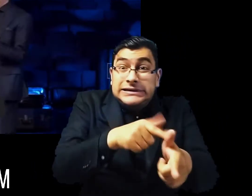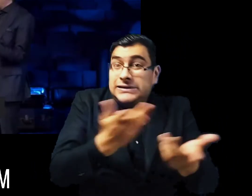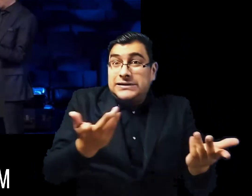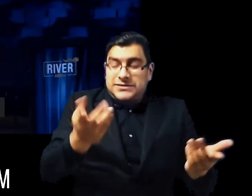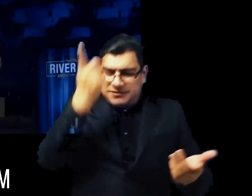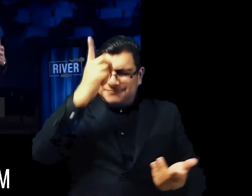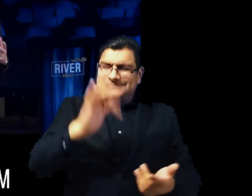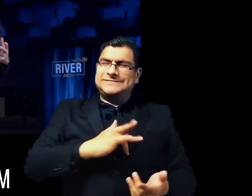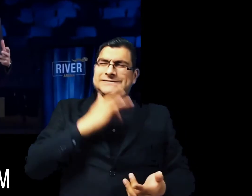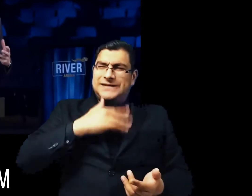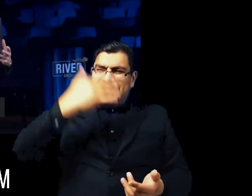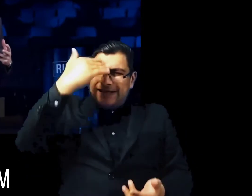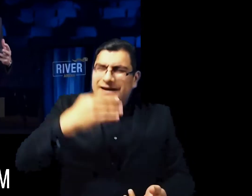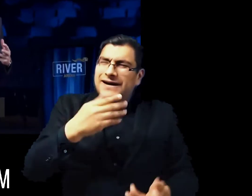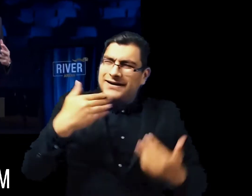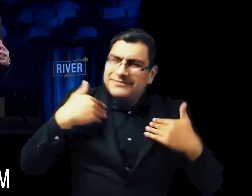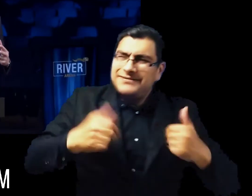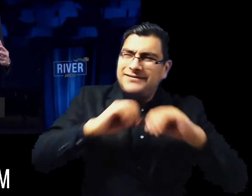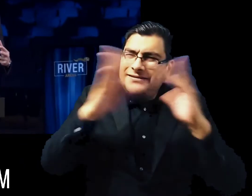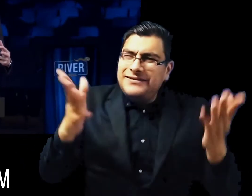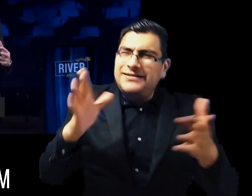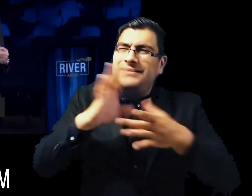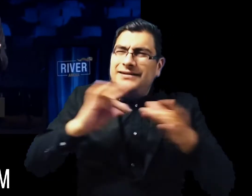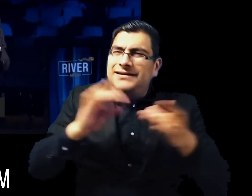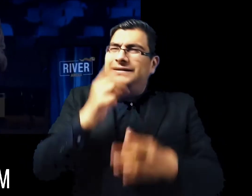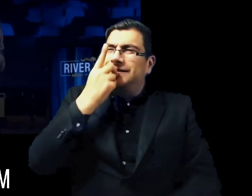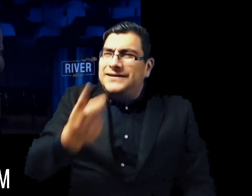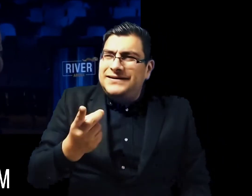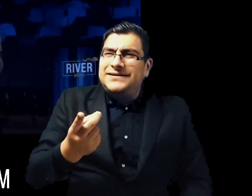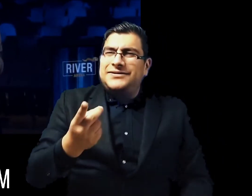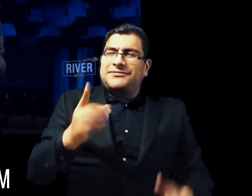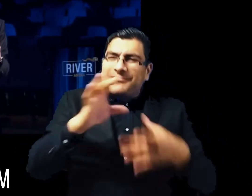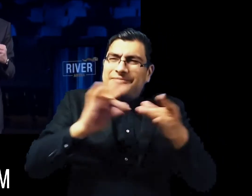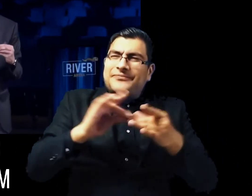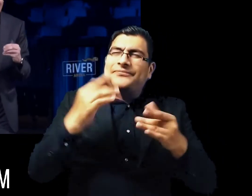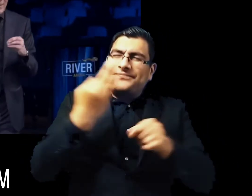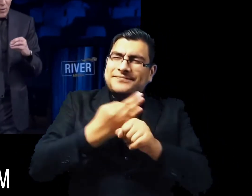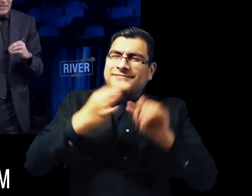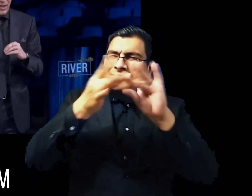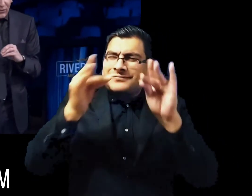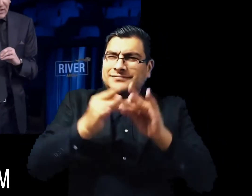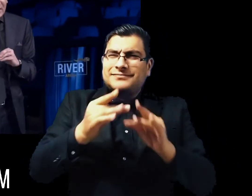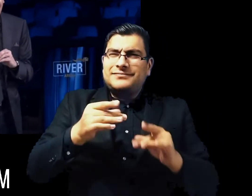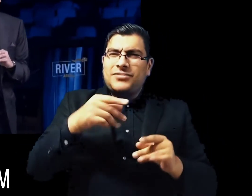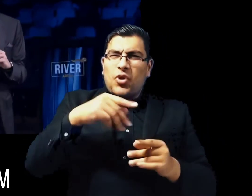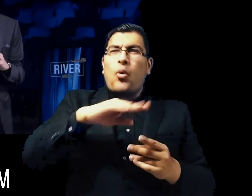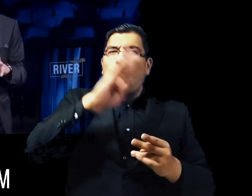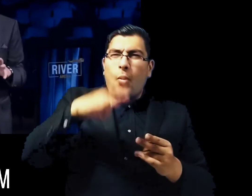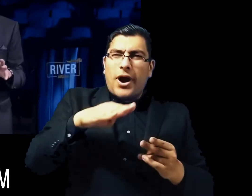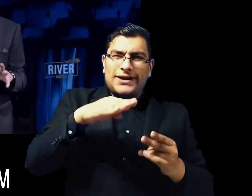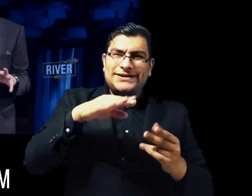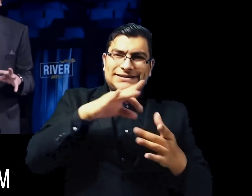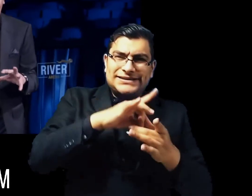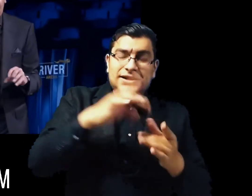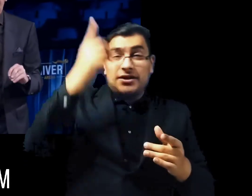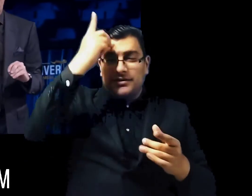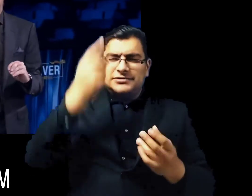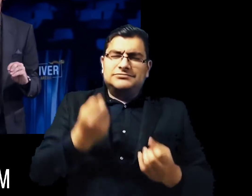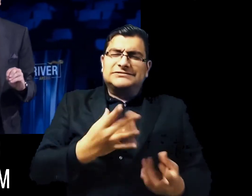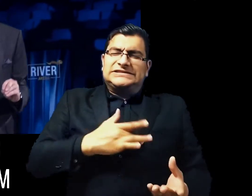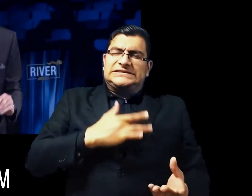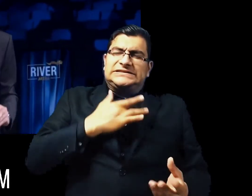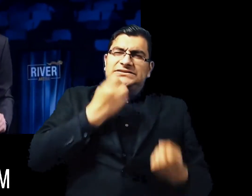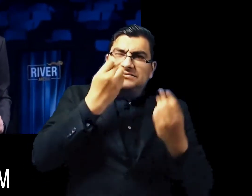¿Alguien sabe lo que estoy diciendo? ¿Alguien sabe a lo que estoy concluyendo? ¿Que la muerte física puede ser un regalo de